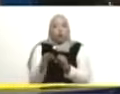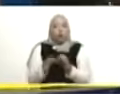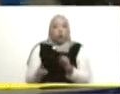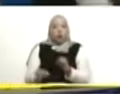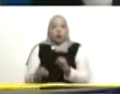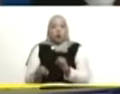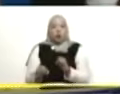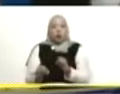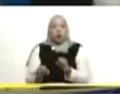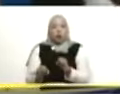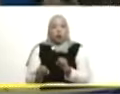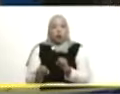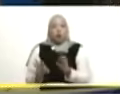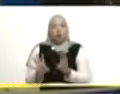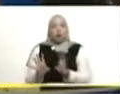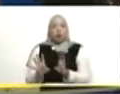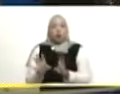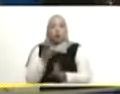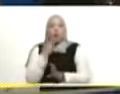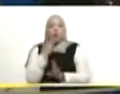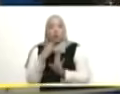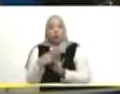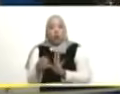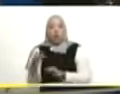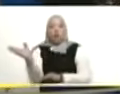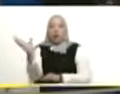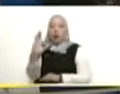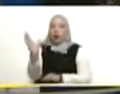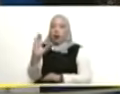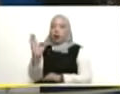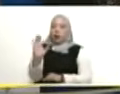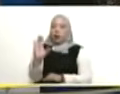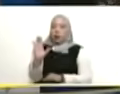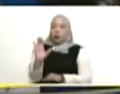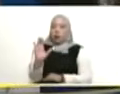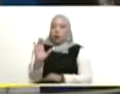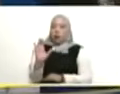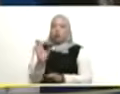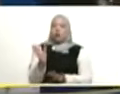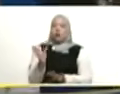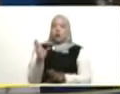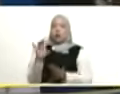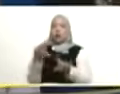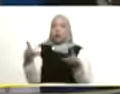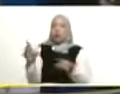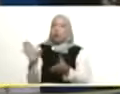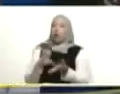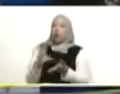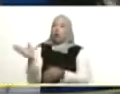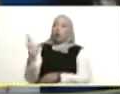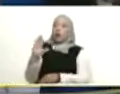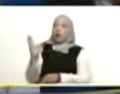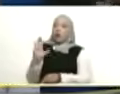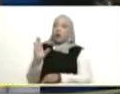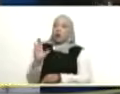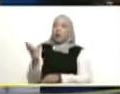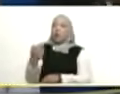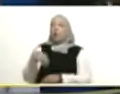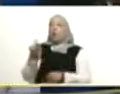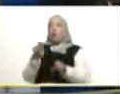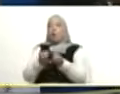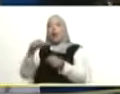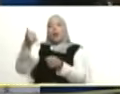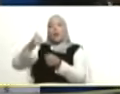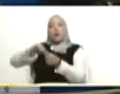grandes, por ejemplo, como Caracas, que es municipio, es la capital, como Maracaibo,